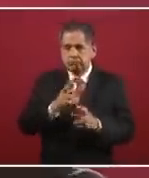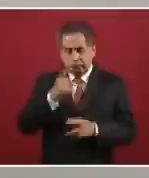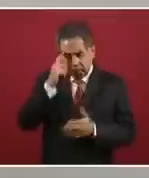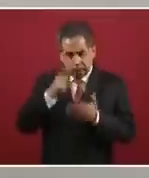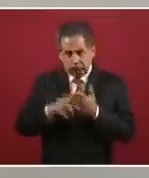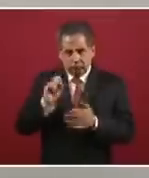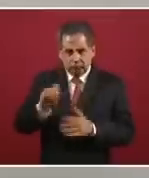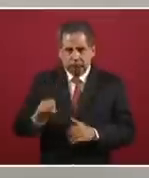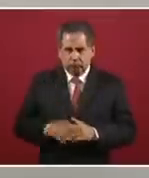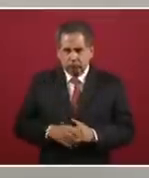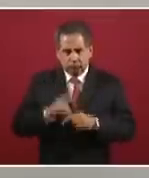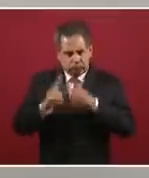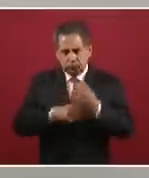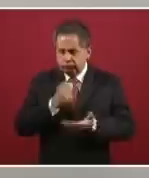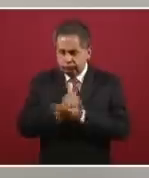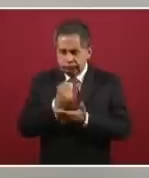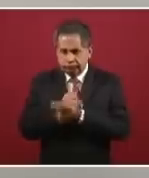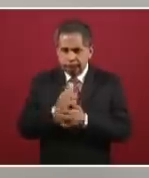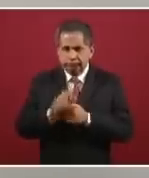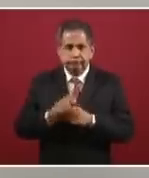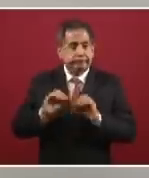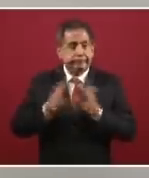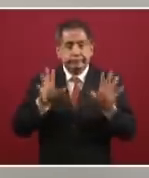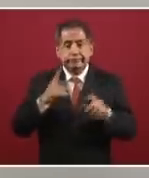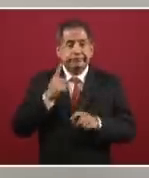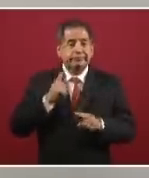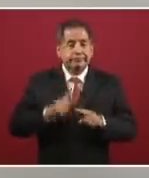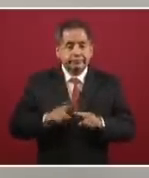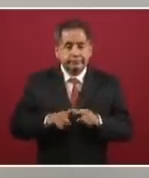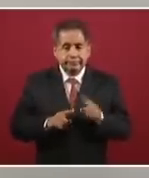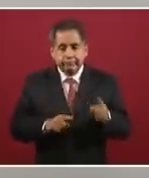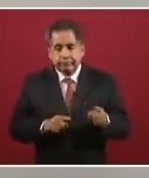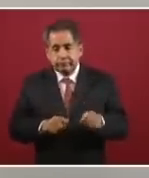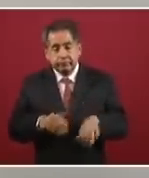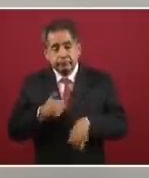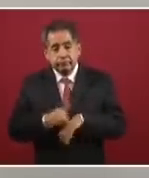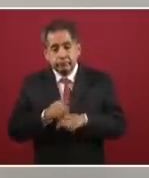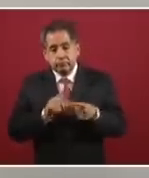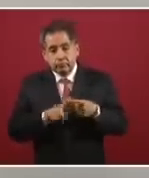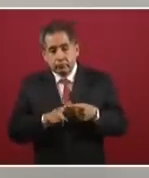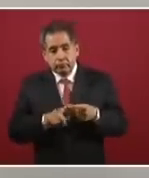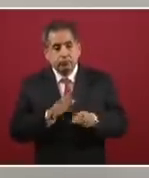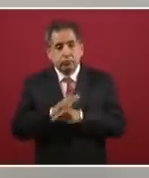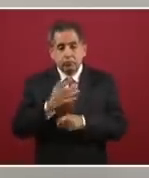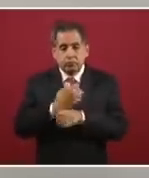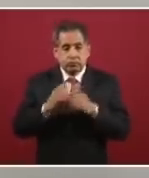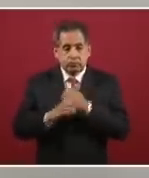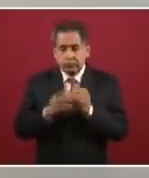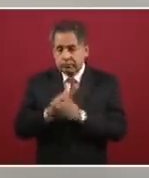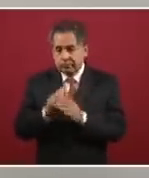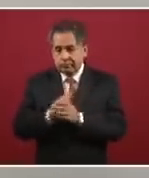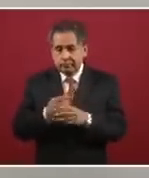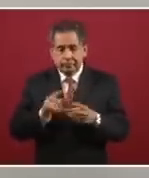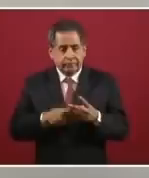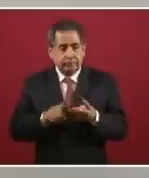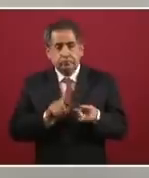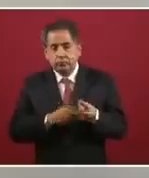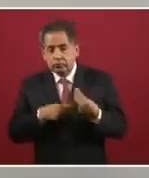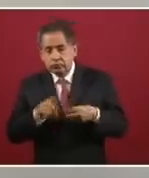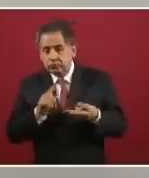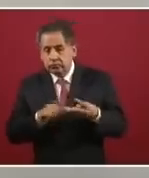que sí, y los vamos a exigir. Nada más tengamos claro primero qué número es, qué tipo de armas son, de dónde